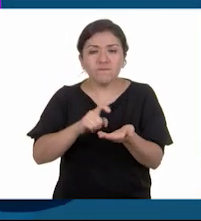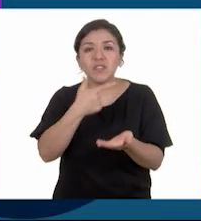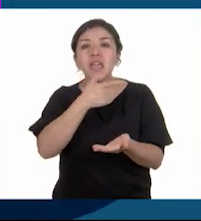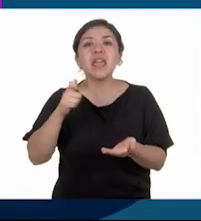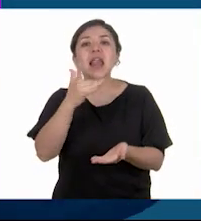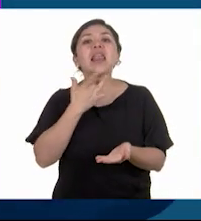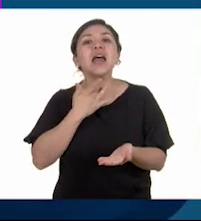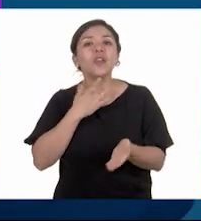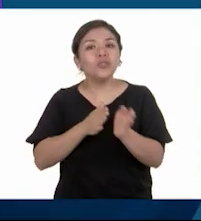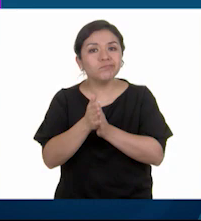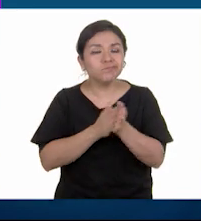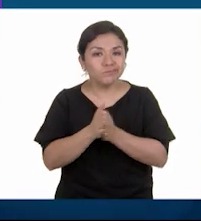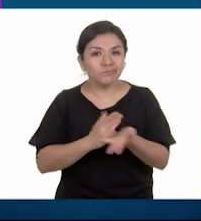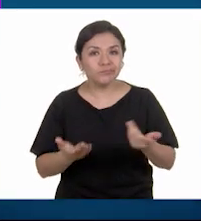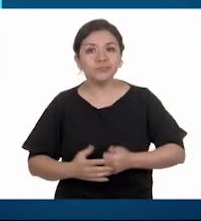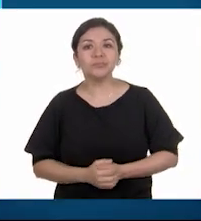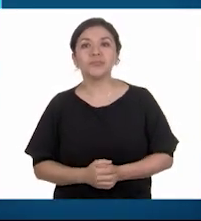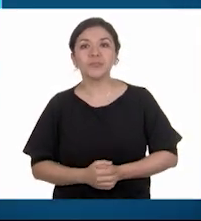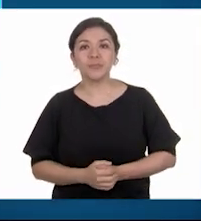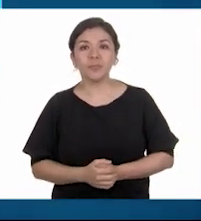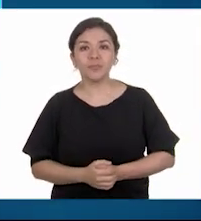desinfectante a base de agua y alcohol.